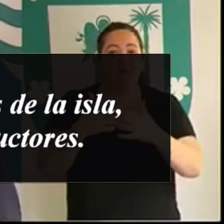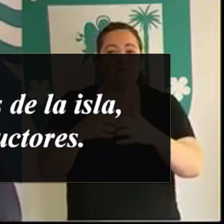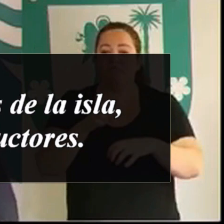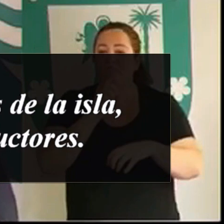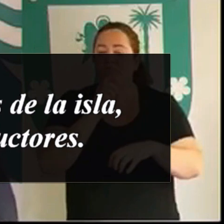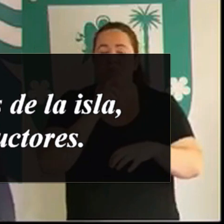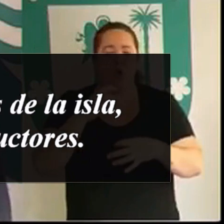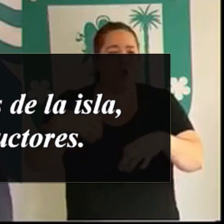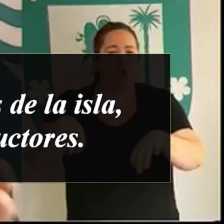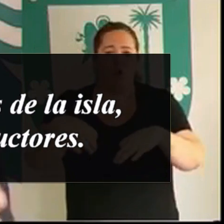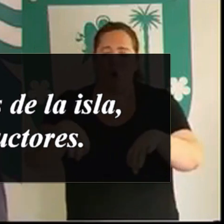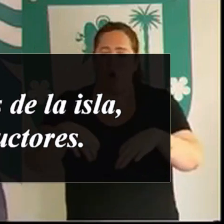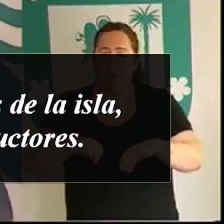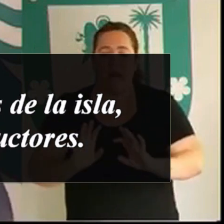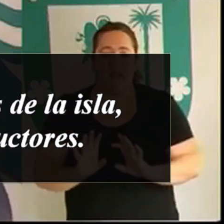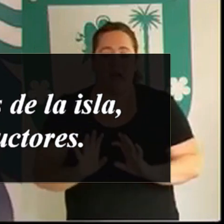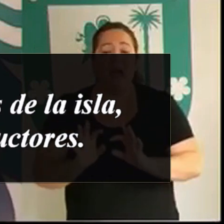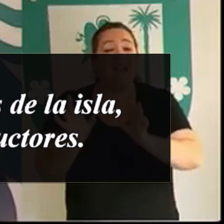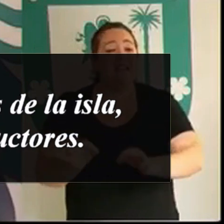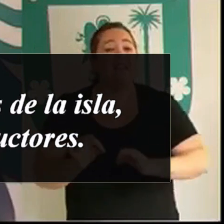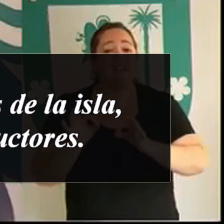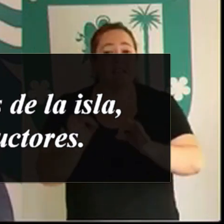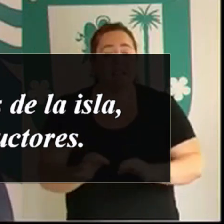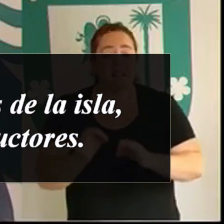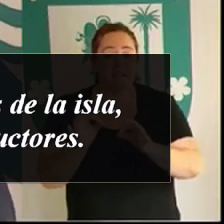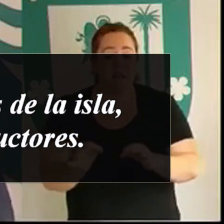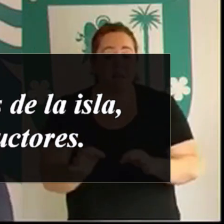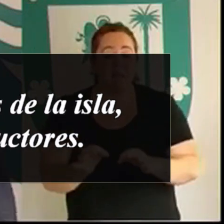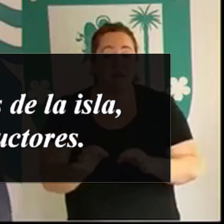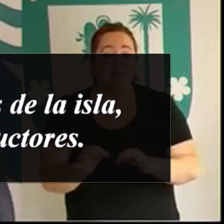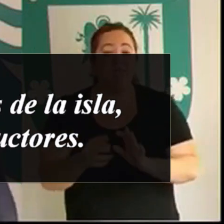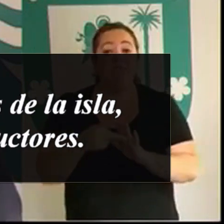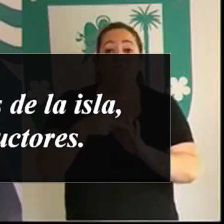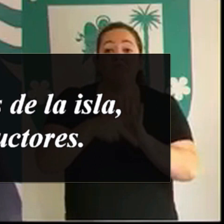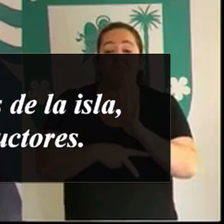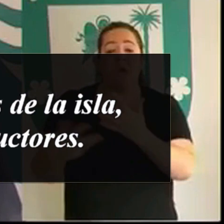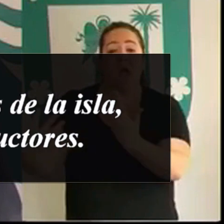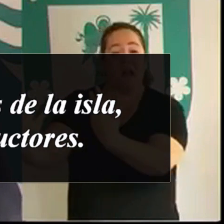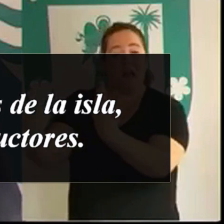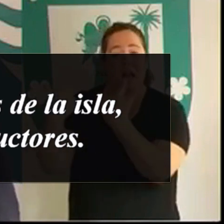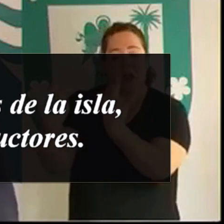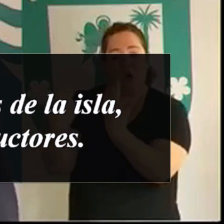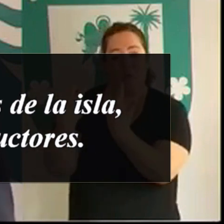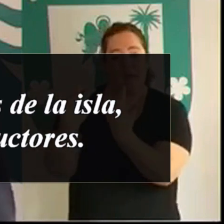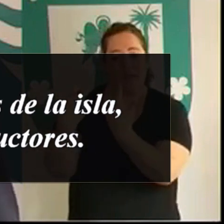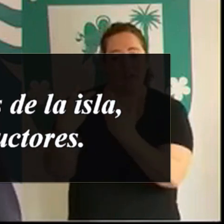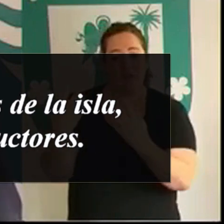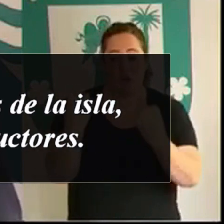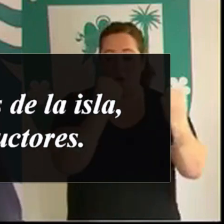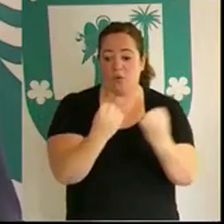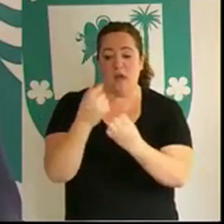normalidad, siempre, por supuesto, haciendo caso a las recomendaciones de las